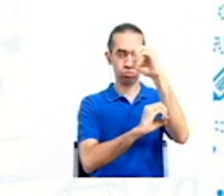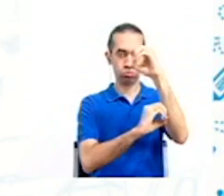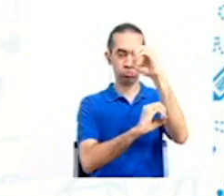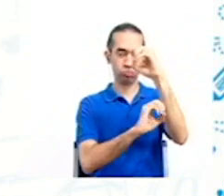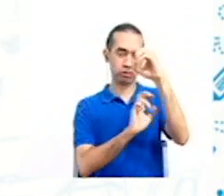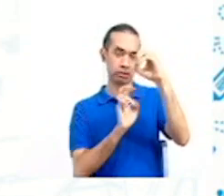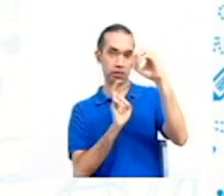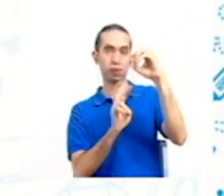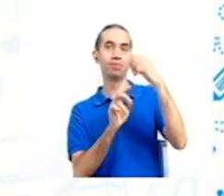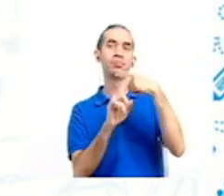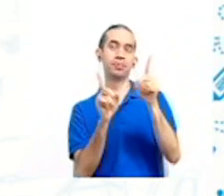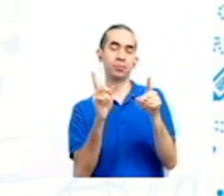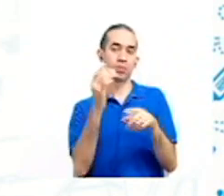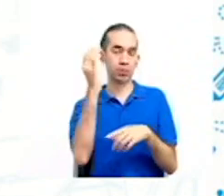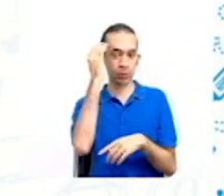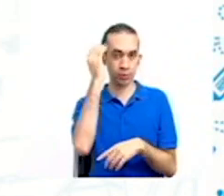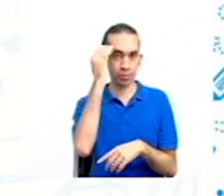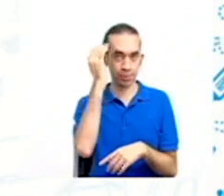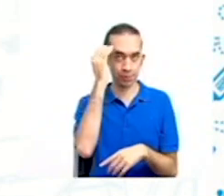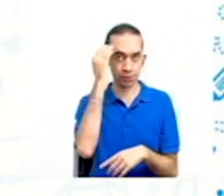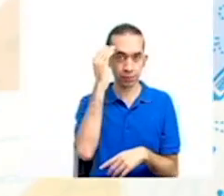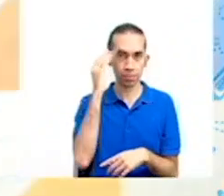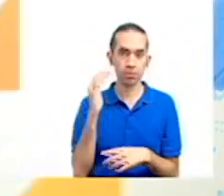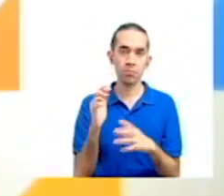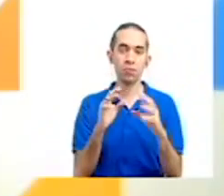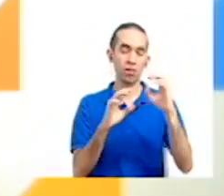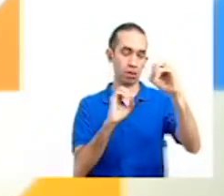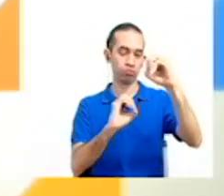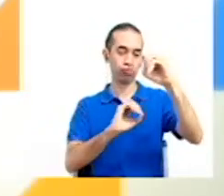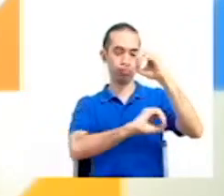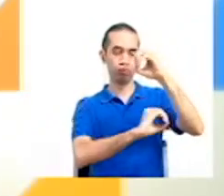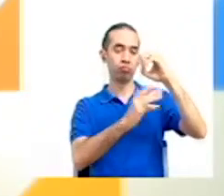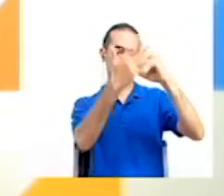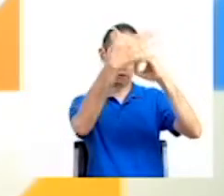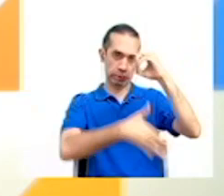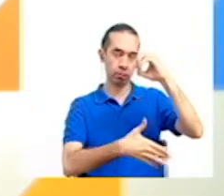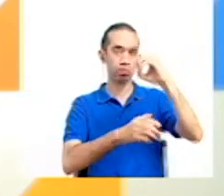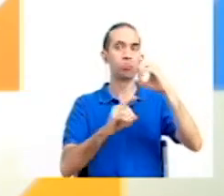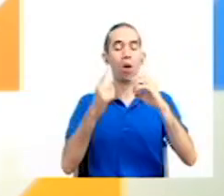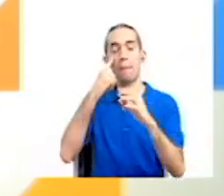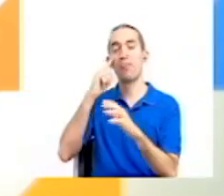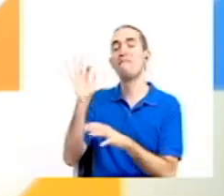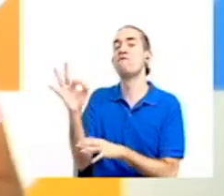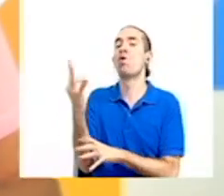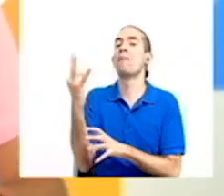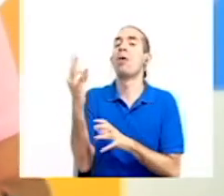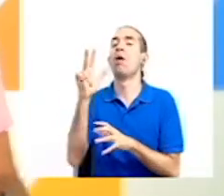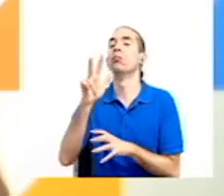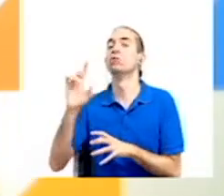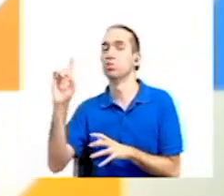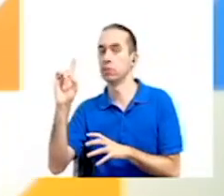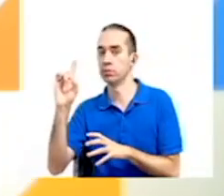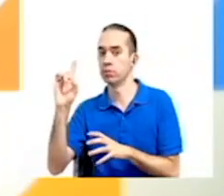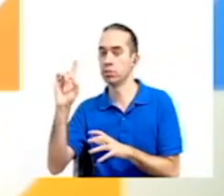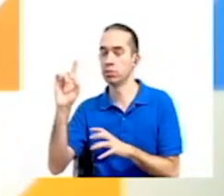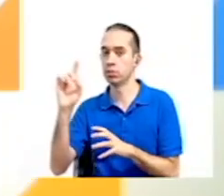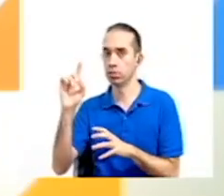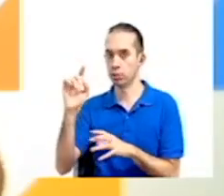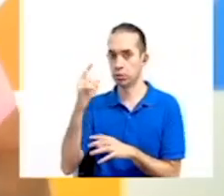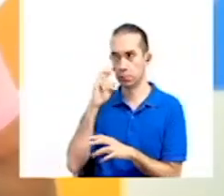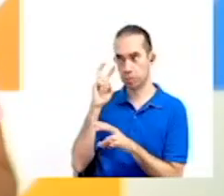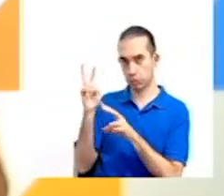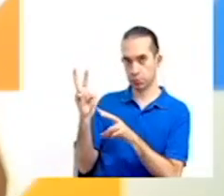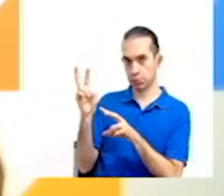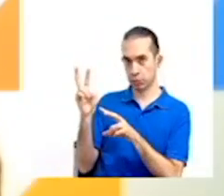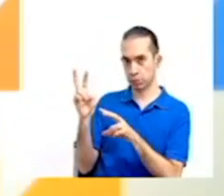agua. Pero resulta que vamos a explicar cómo es el agua con este modelo de acá. En realidad la molécula del